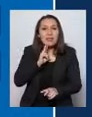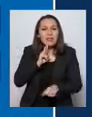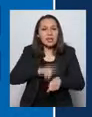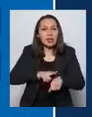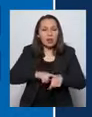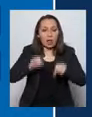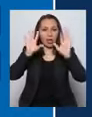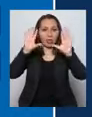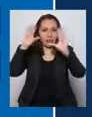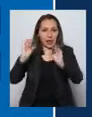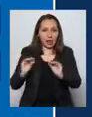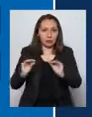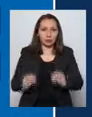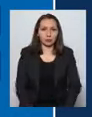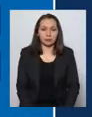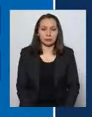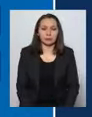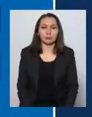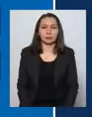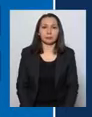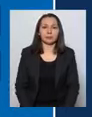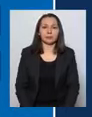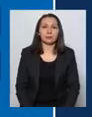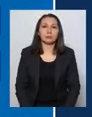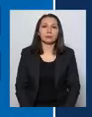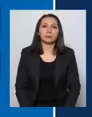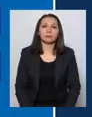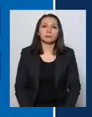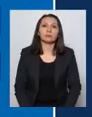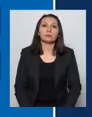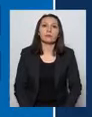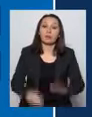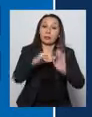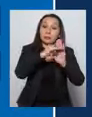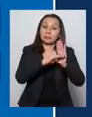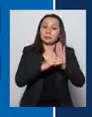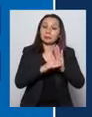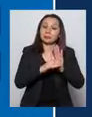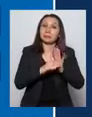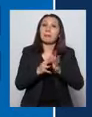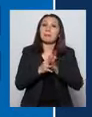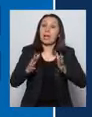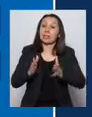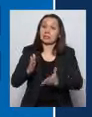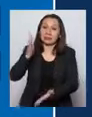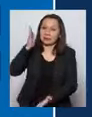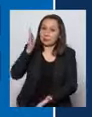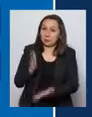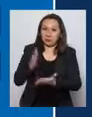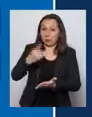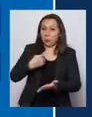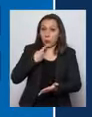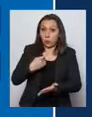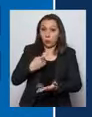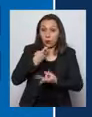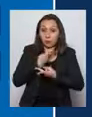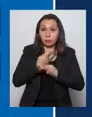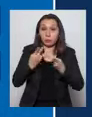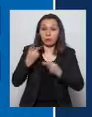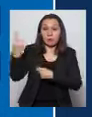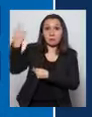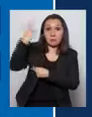10 de la noche la medida más severa que veo no sea